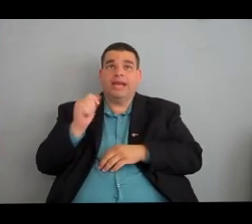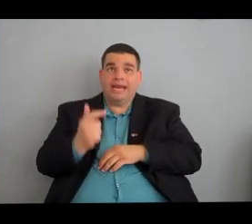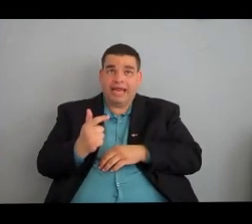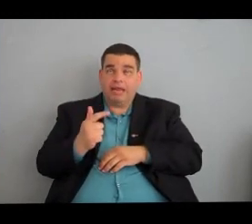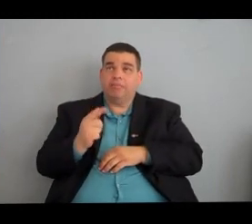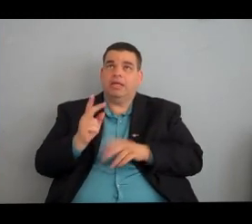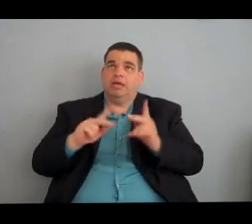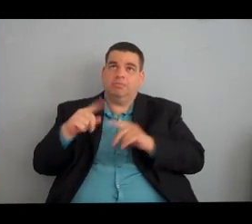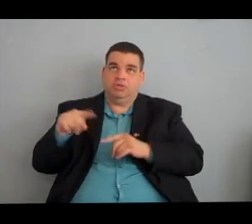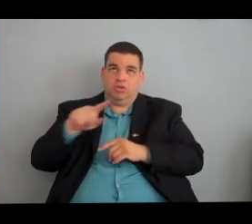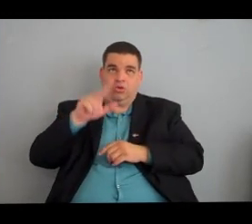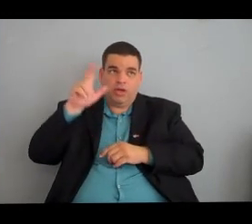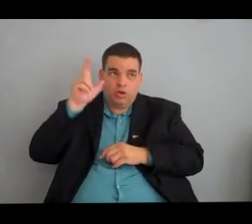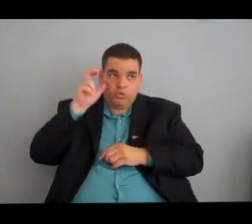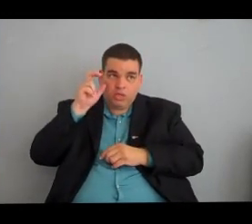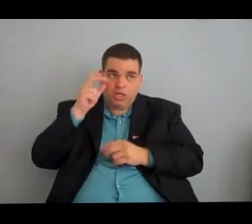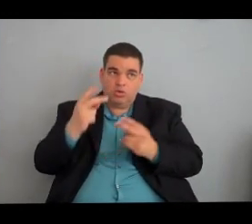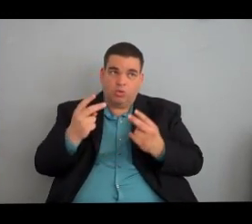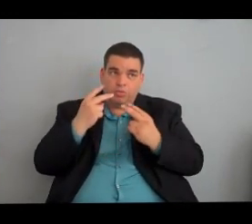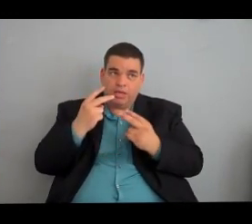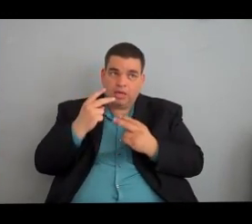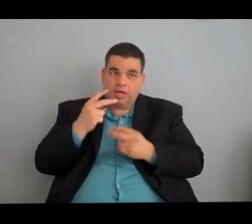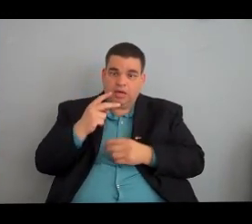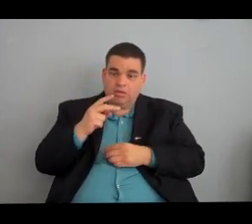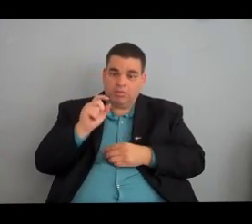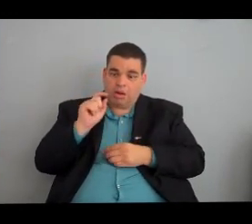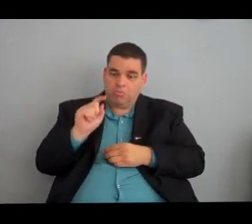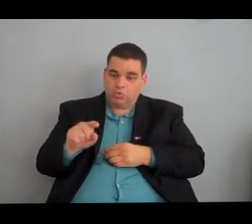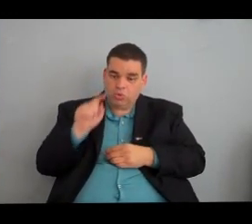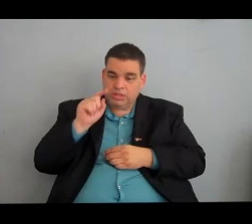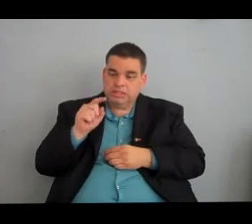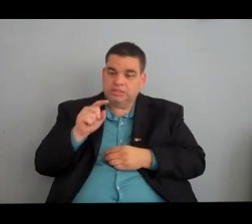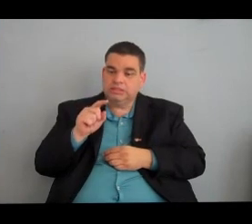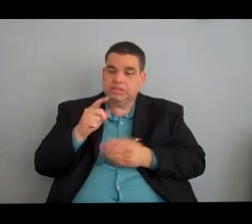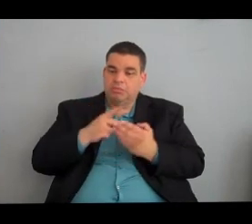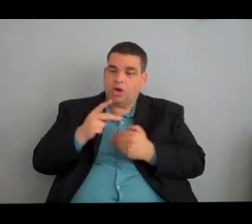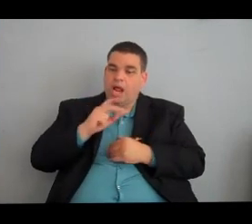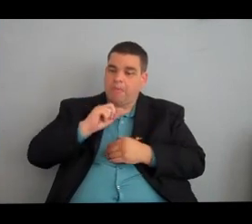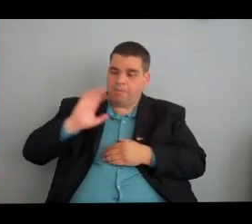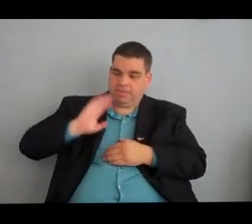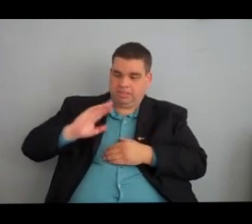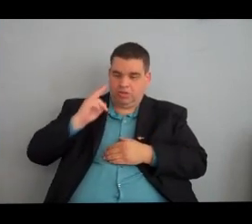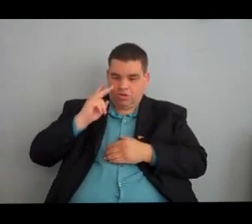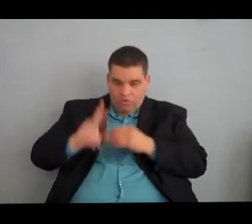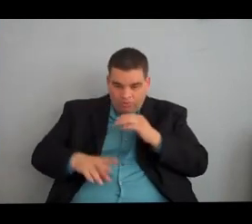personas que nos escuchan y aquellos que nos ven, mira, usted busca el botón que dice programas pasados y ahí lo va a encontrar.